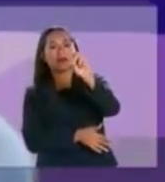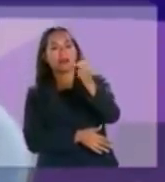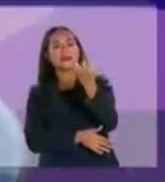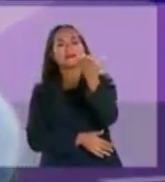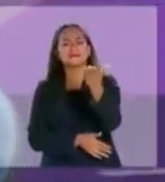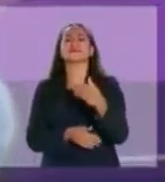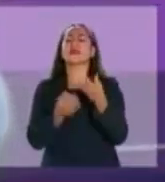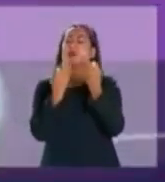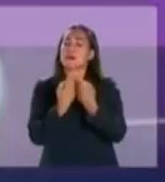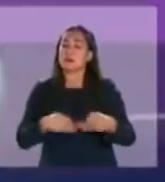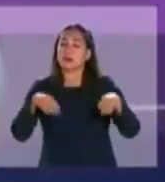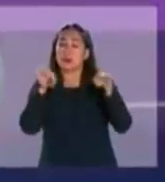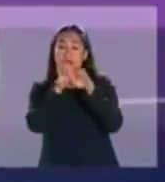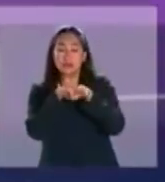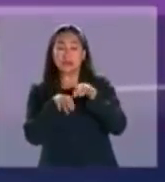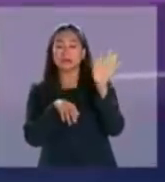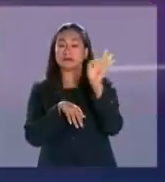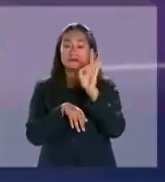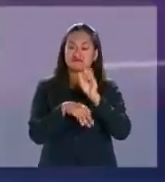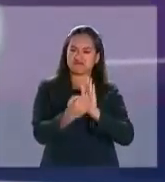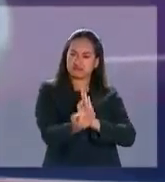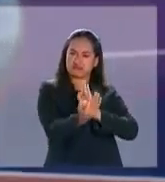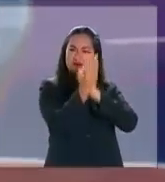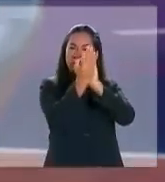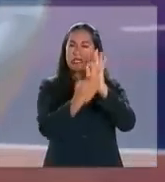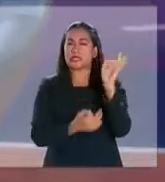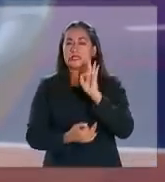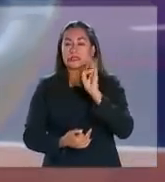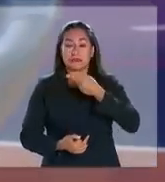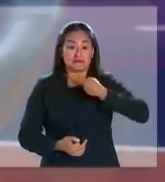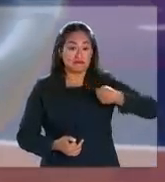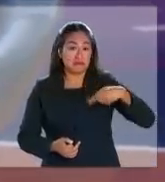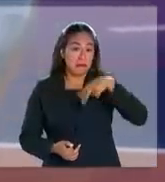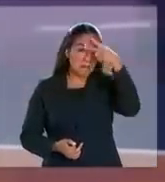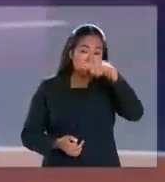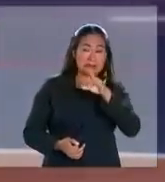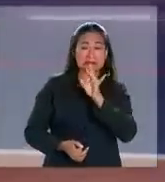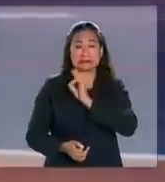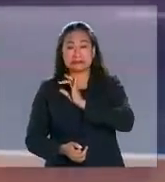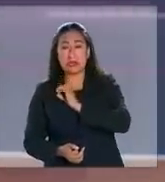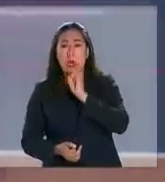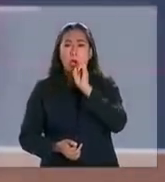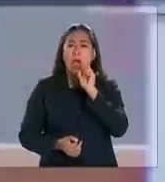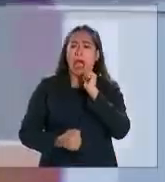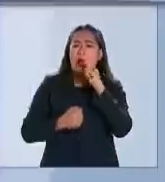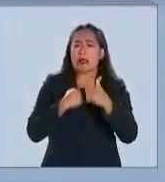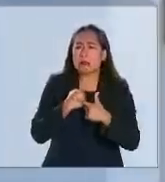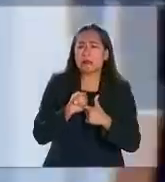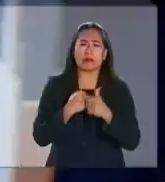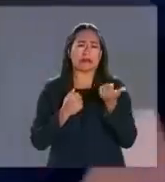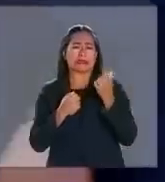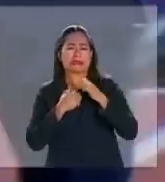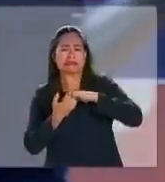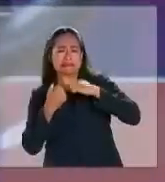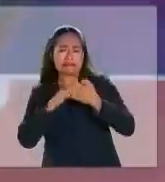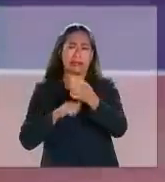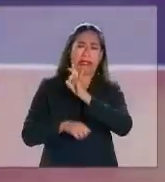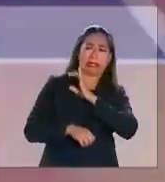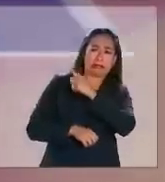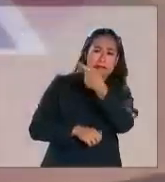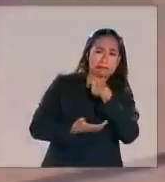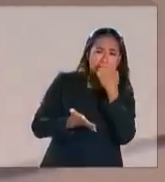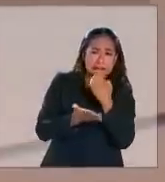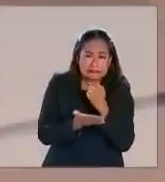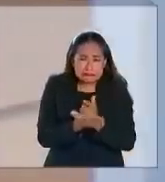que méxico tenga miedo de hablar con un contrincante de hablar con adversario de hablar con alguien que la amenaza sin dar la cara